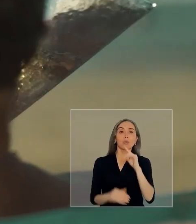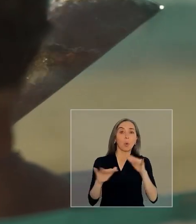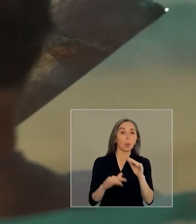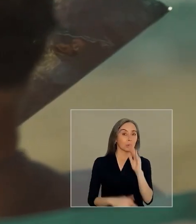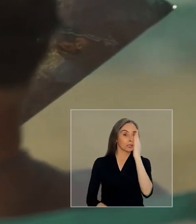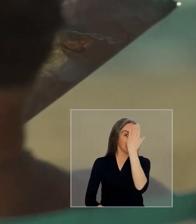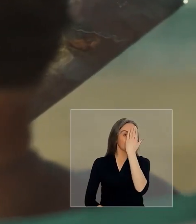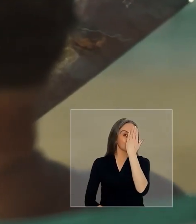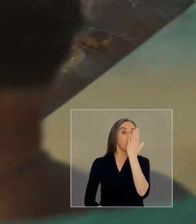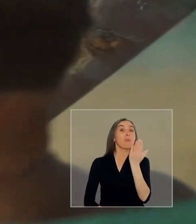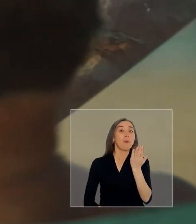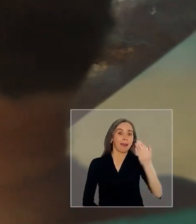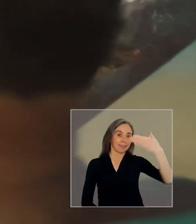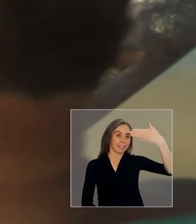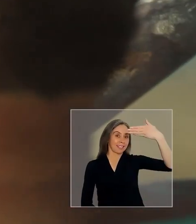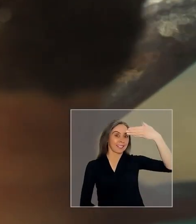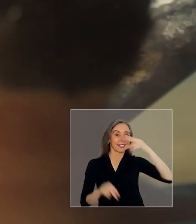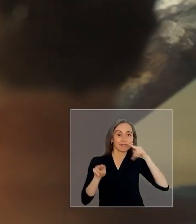Usa los espejos,